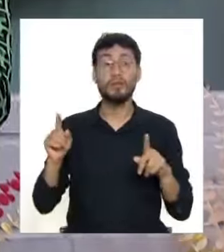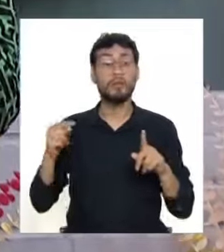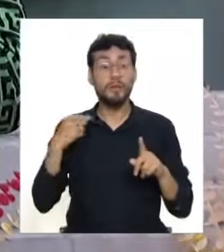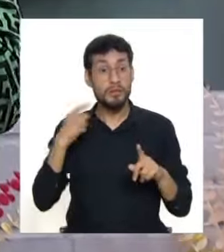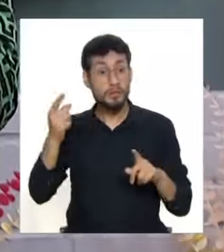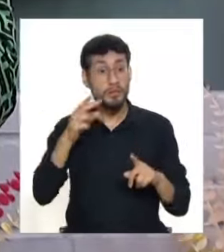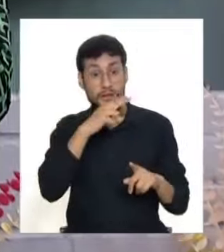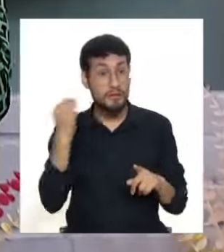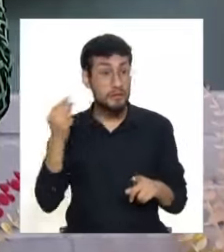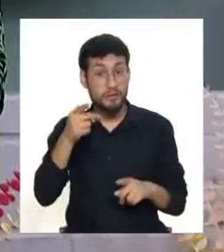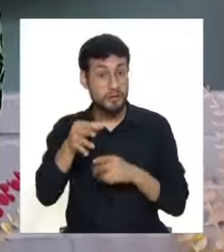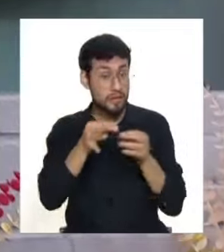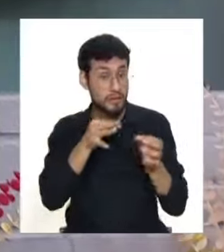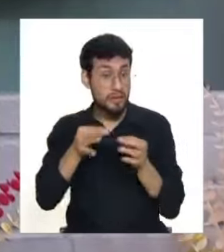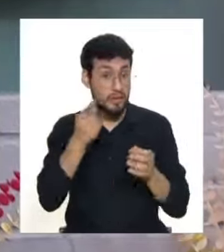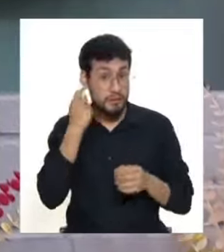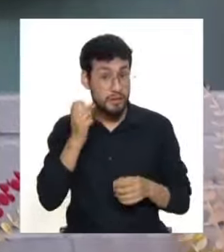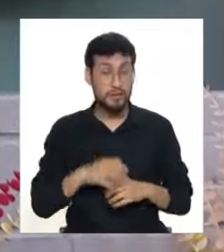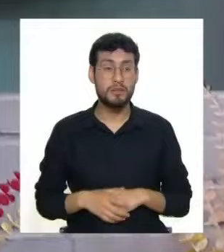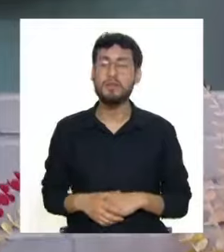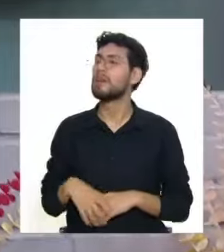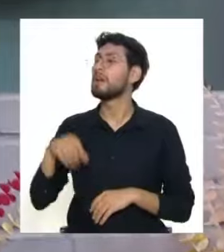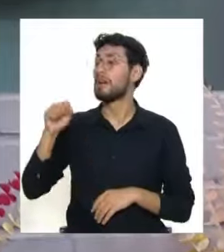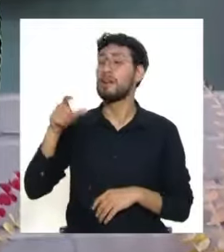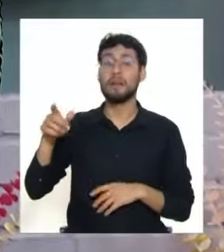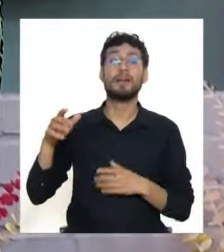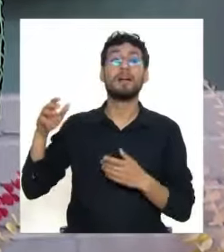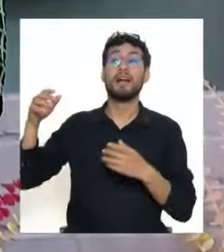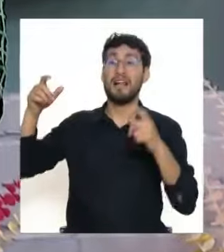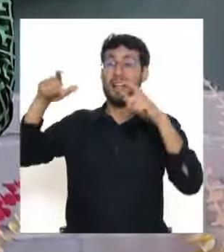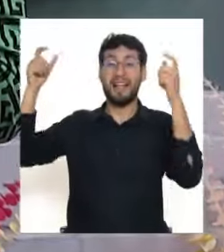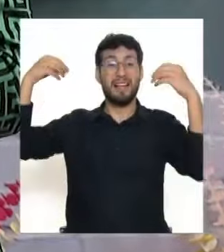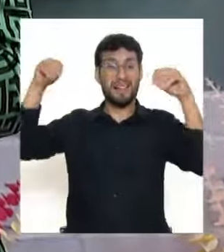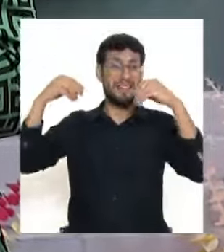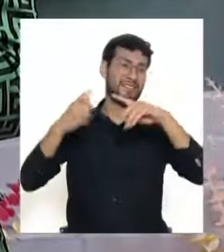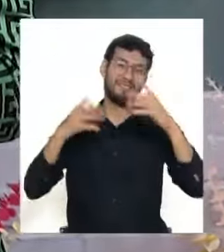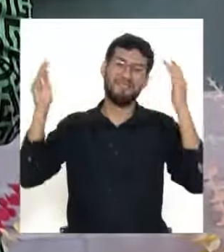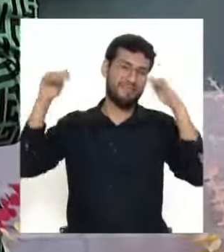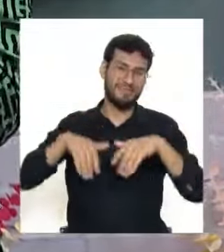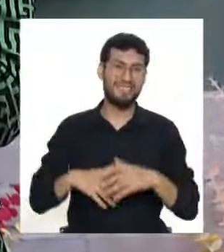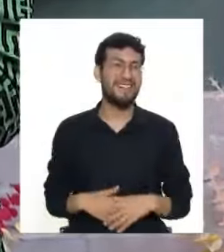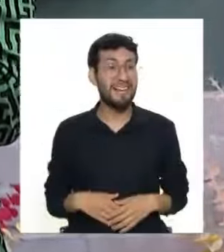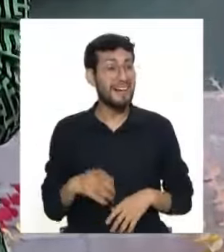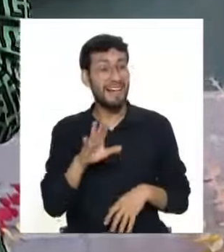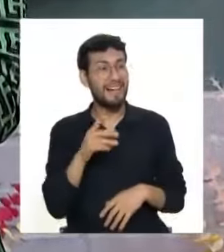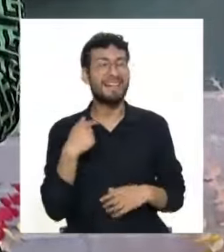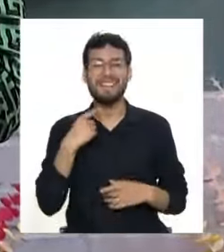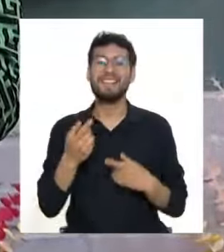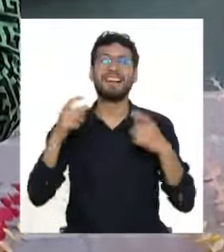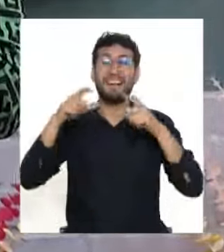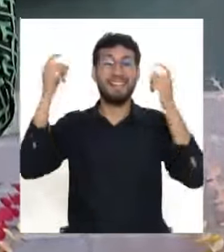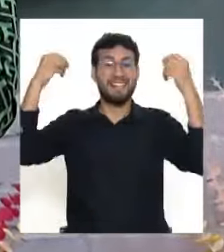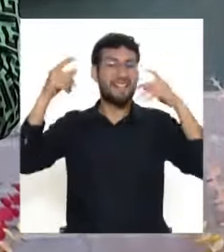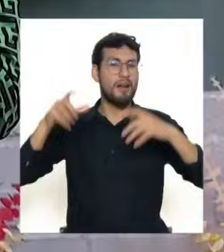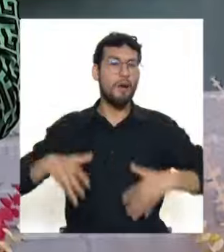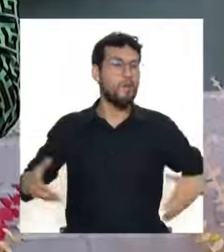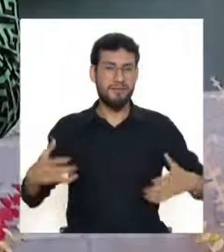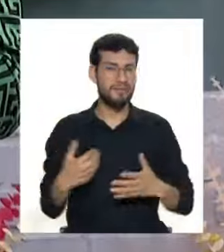escuché, Nicolás, sí, que estabas hablando hace un rato, ¿verdad? Hasta que llegan los centros comerciales, no, y arruinan todo. Pero no, mientras no haya centro comercial, no hay